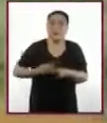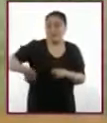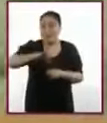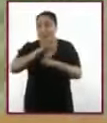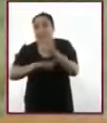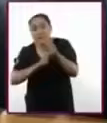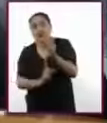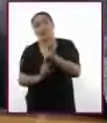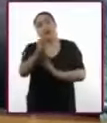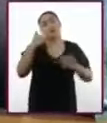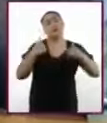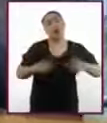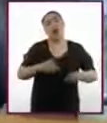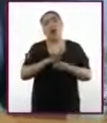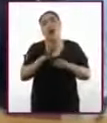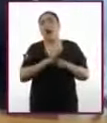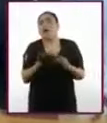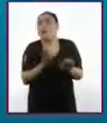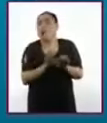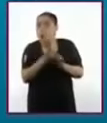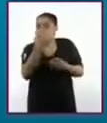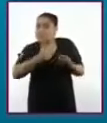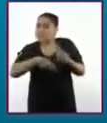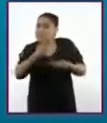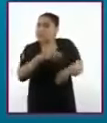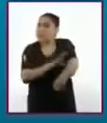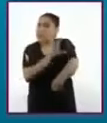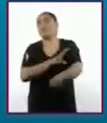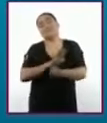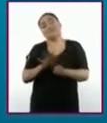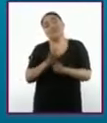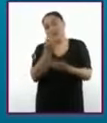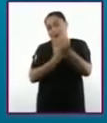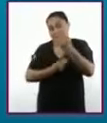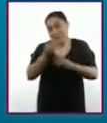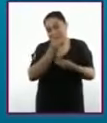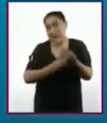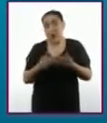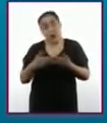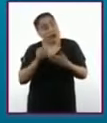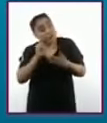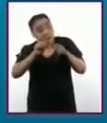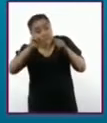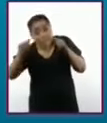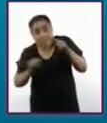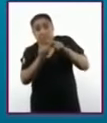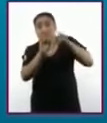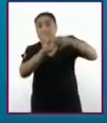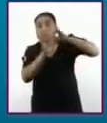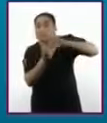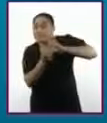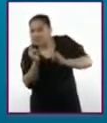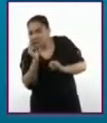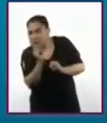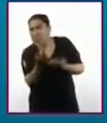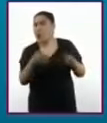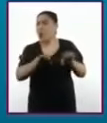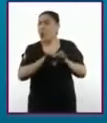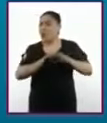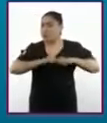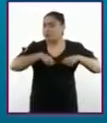que necesitamos a través de la alimentación. En las cadenas y redes alimentarias podemos apreciar cómo se da la transferencia de energía entre